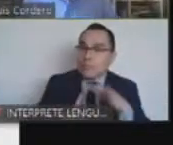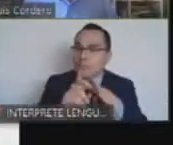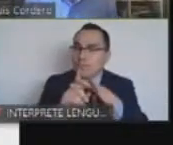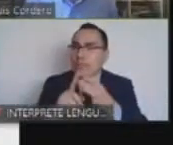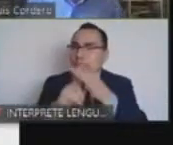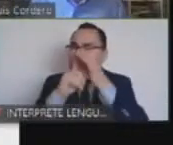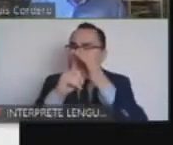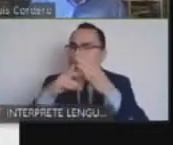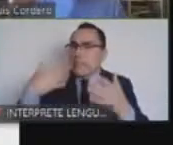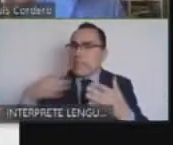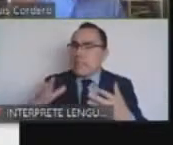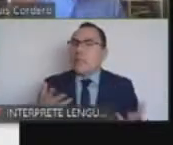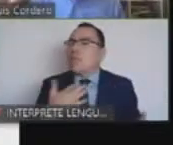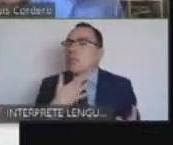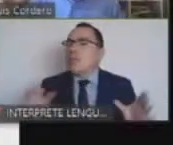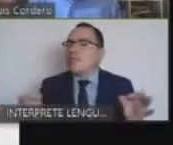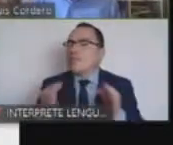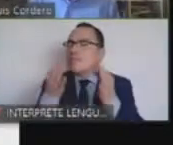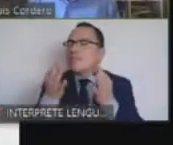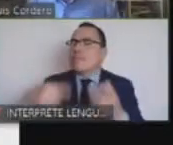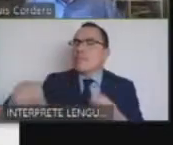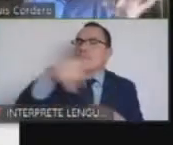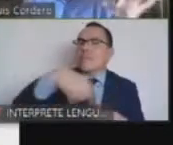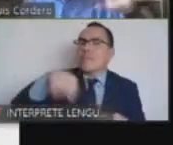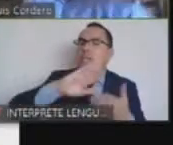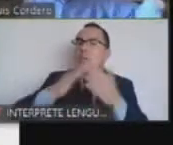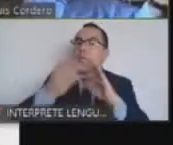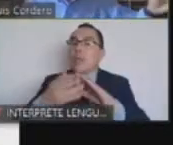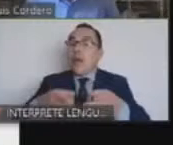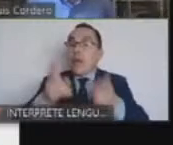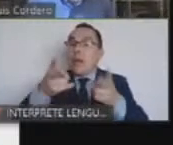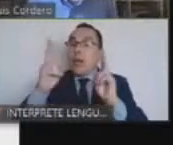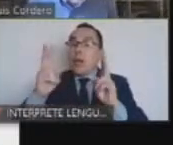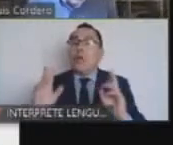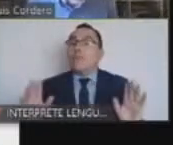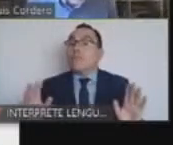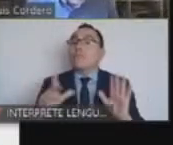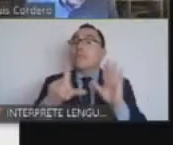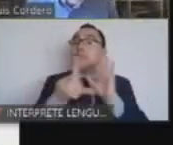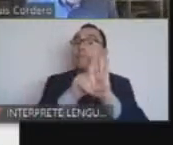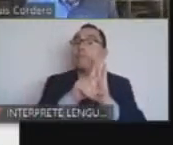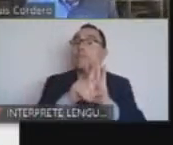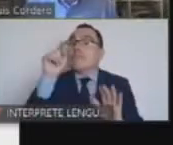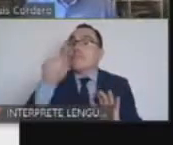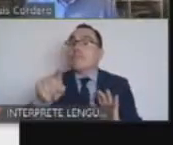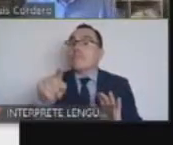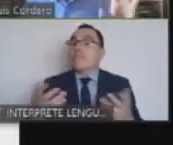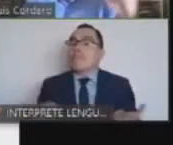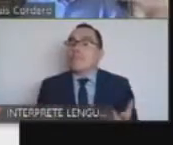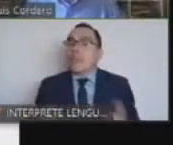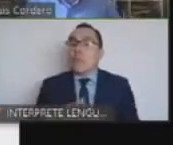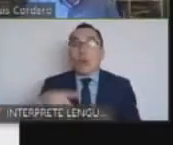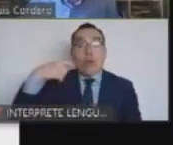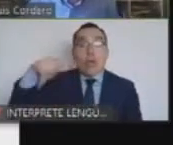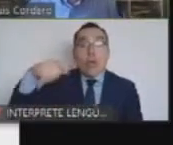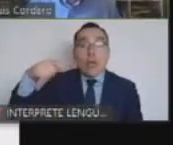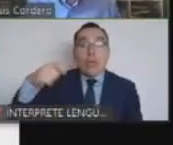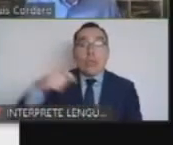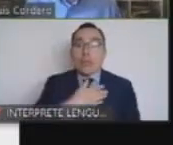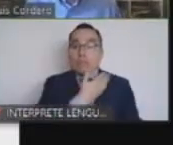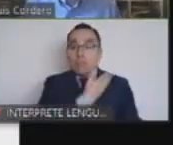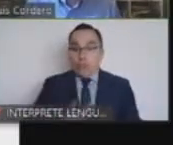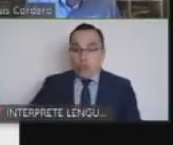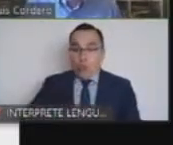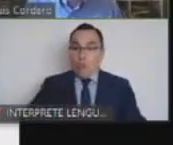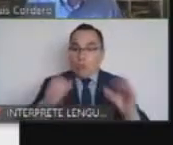en la comunidad legal nosotros más nos interesa mirar estos datos, pero el punto de vista de la calidad de la democracia, los datos de